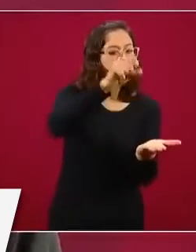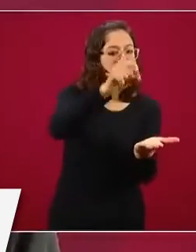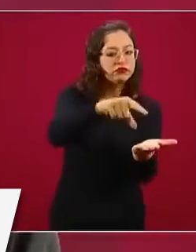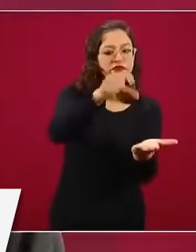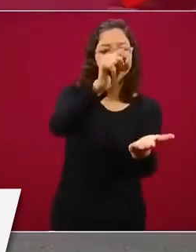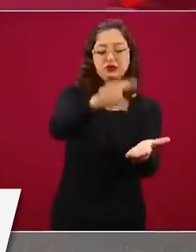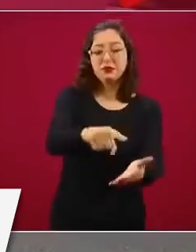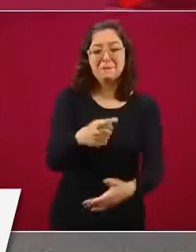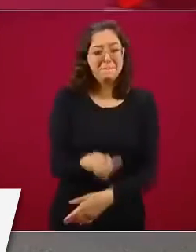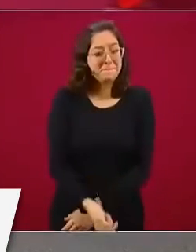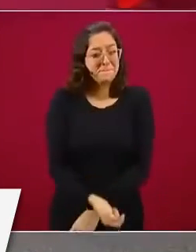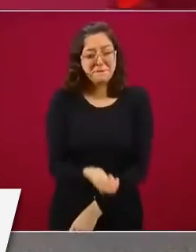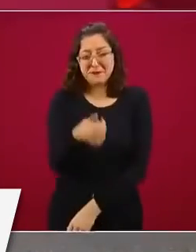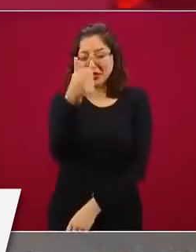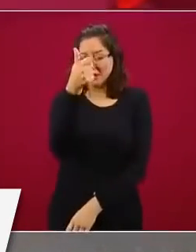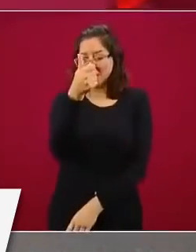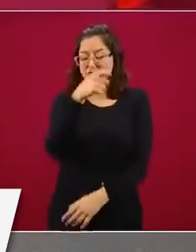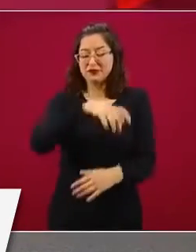como nunca.